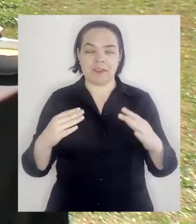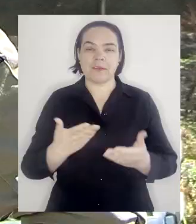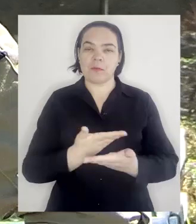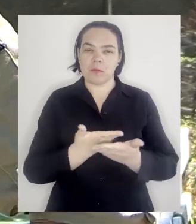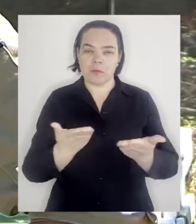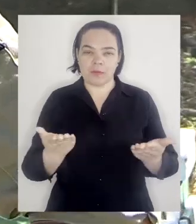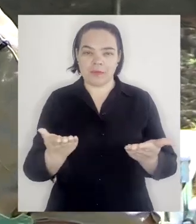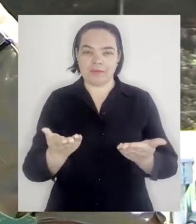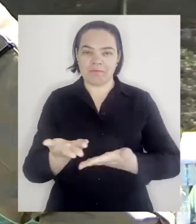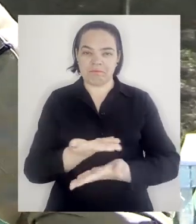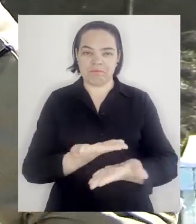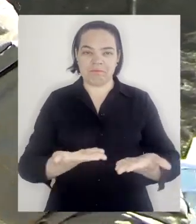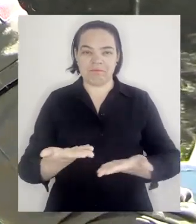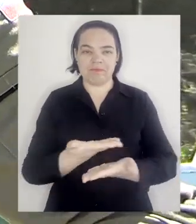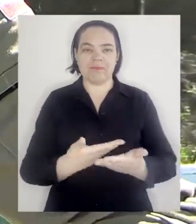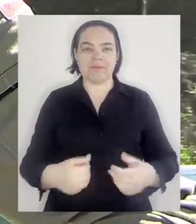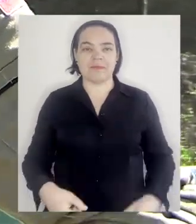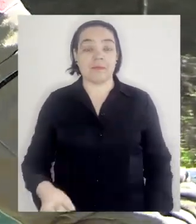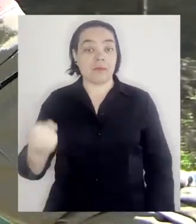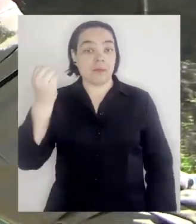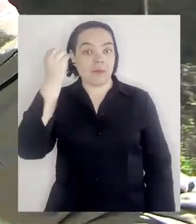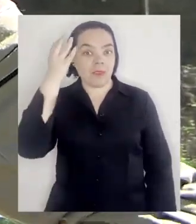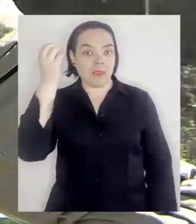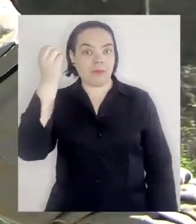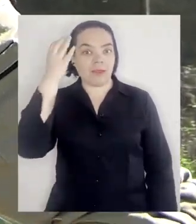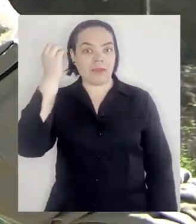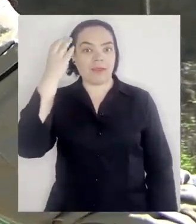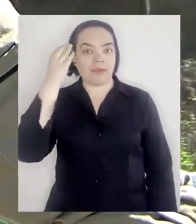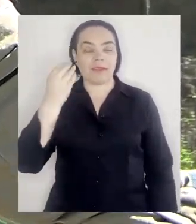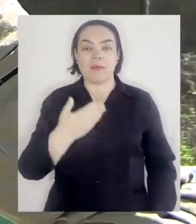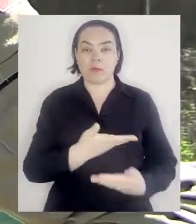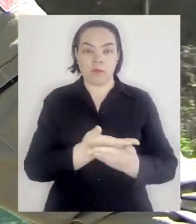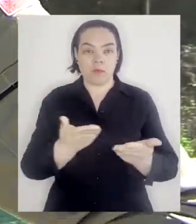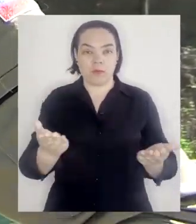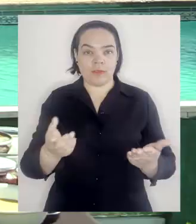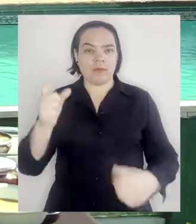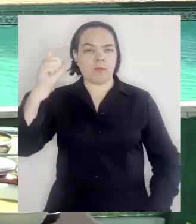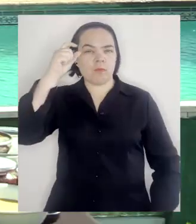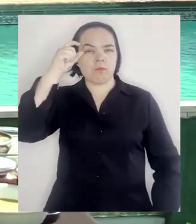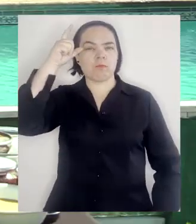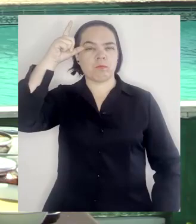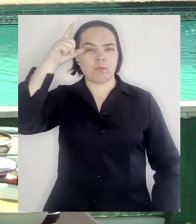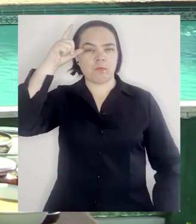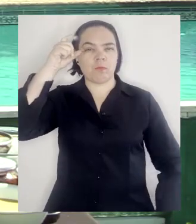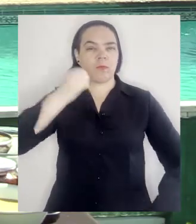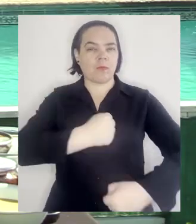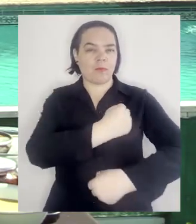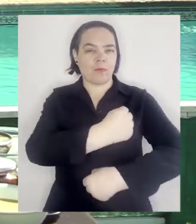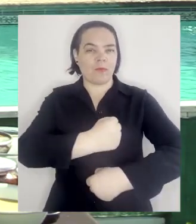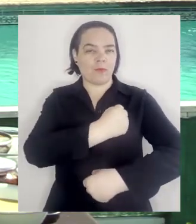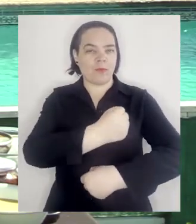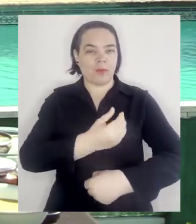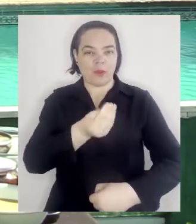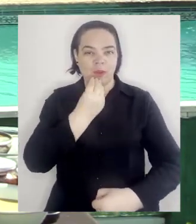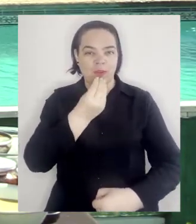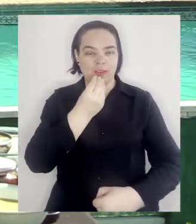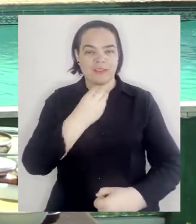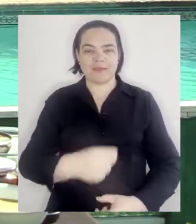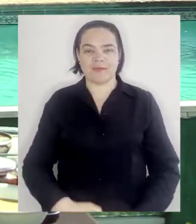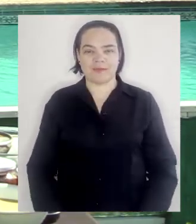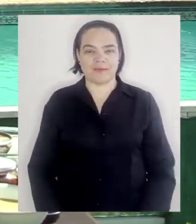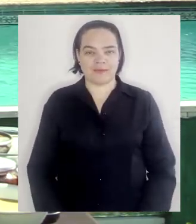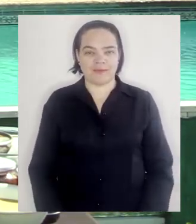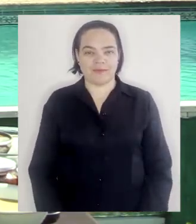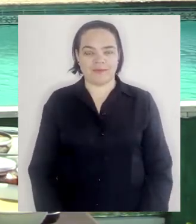usted y de aprender un poquito de mi conocimiento de cocina. Perfecto, o sea, entregar el conocimiento que Oliver nos está